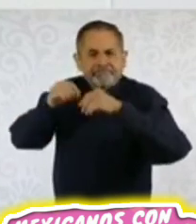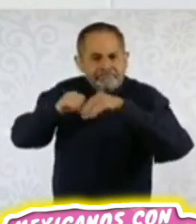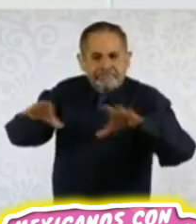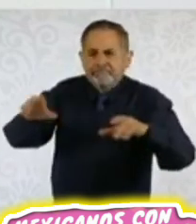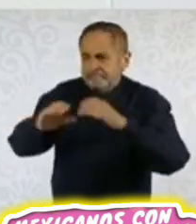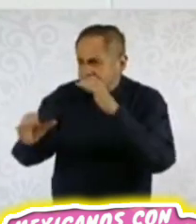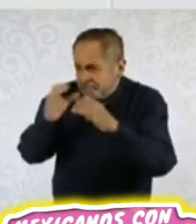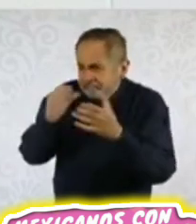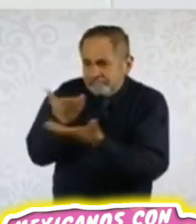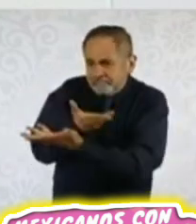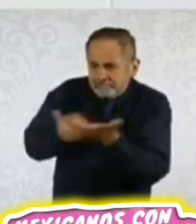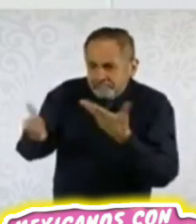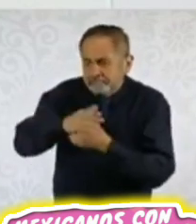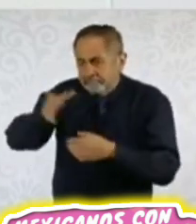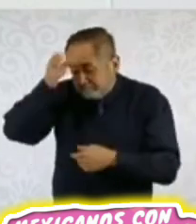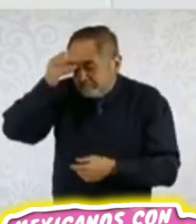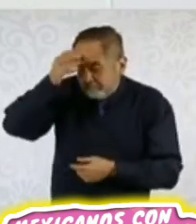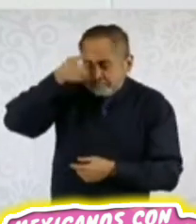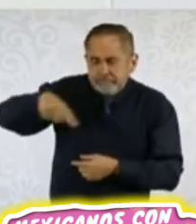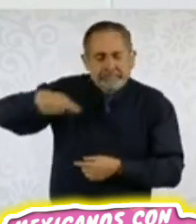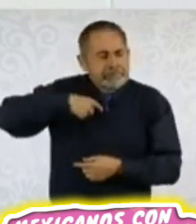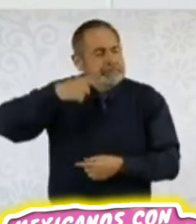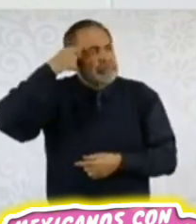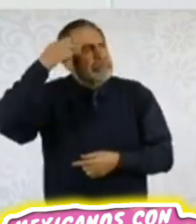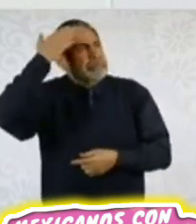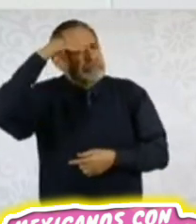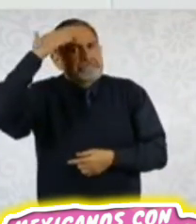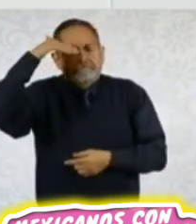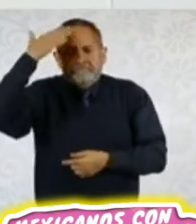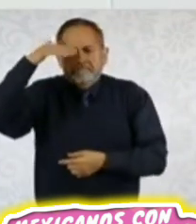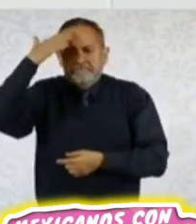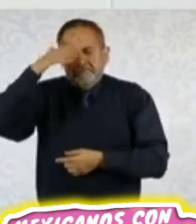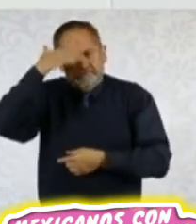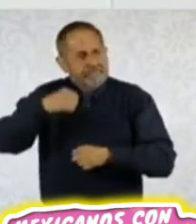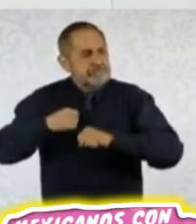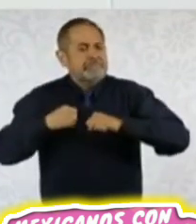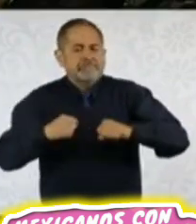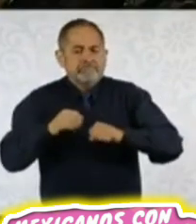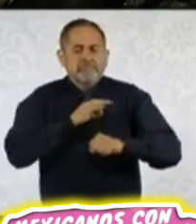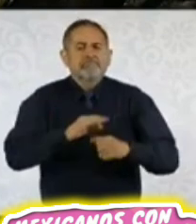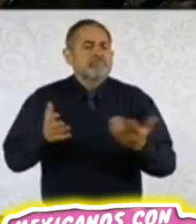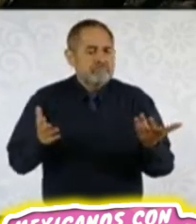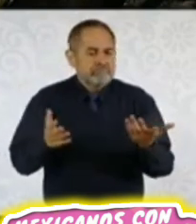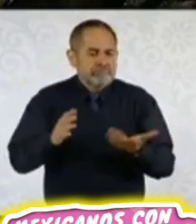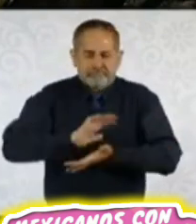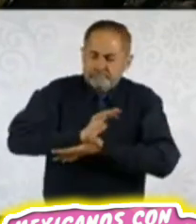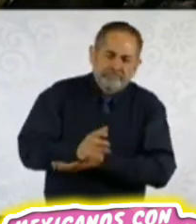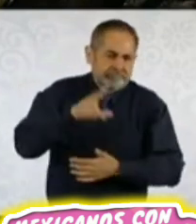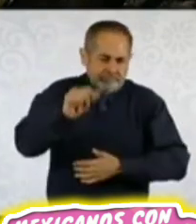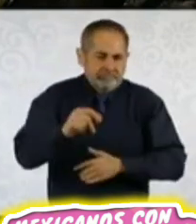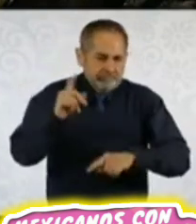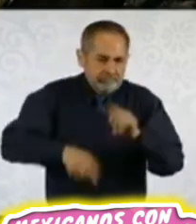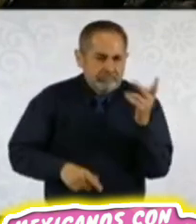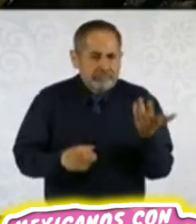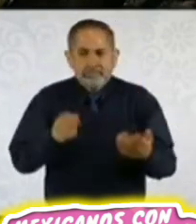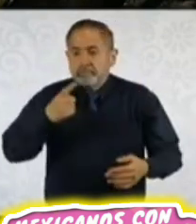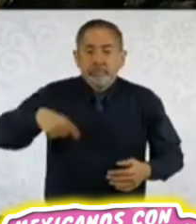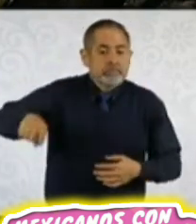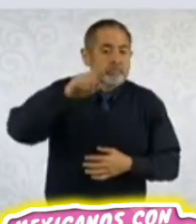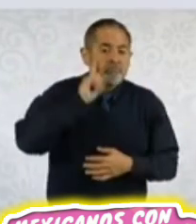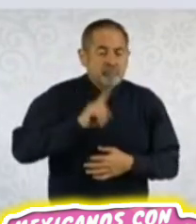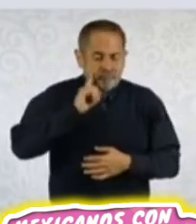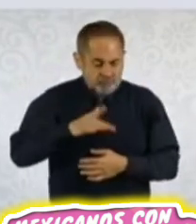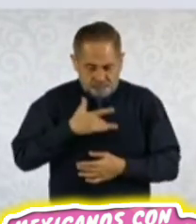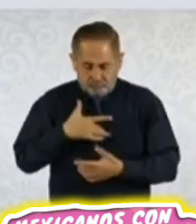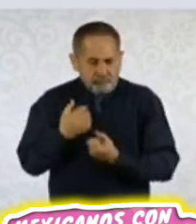comunicación, la capacitación, la formación más allá de la capacitación, en el sentido de que las mujeres